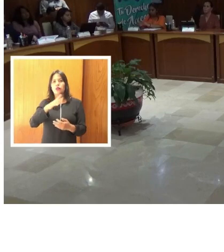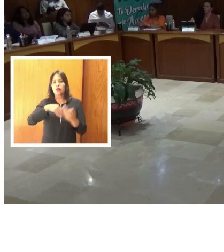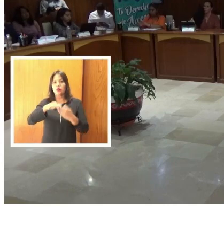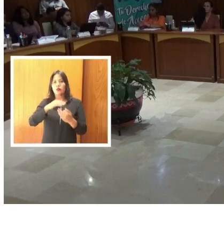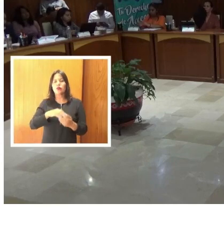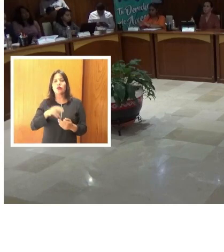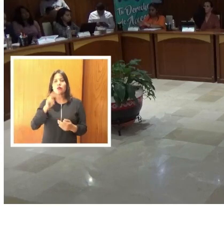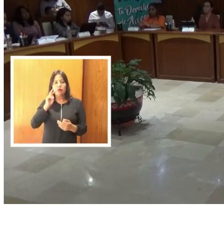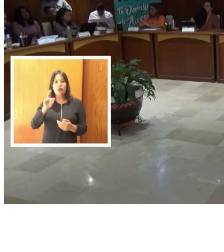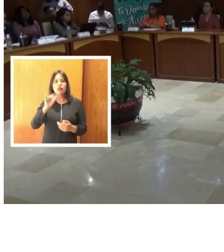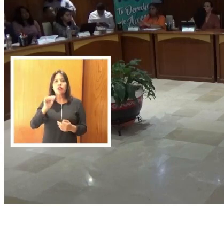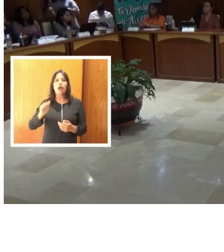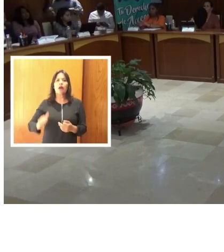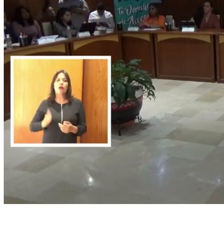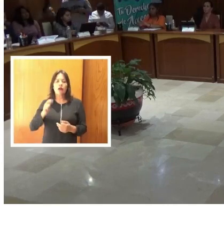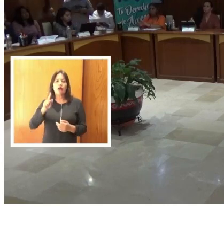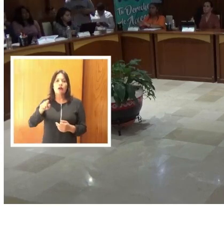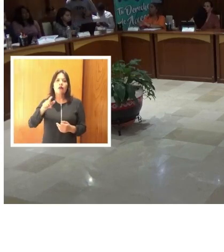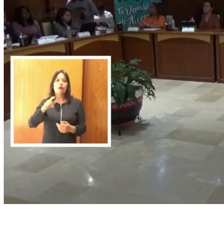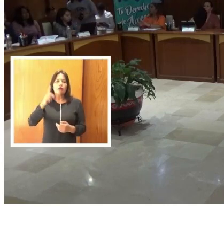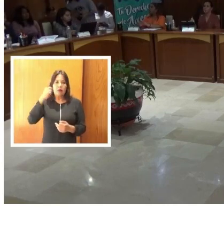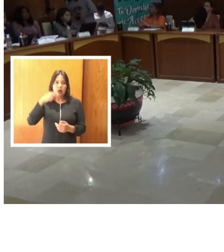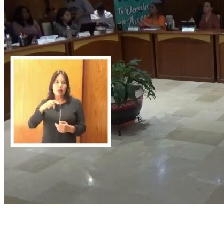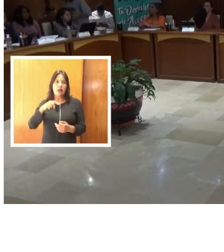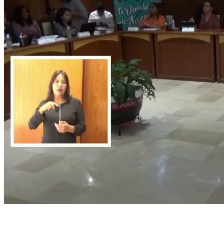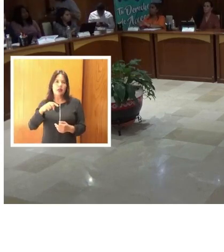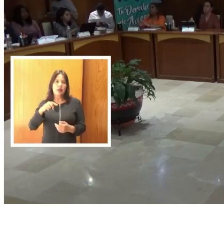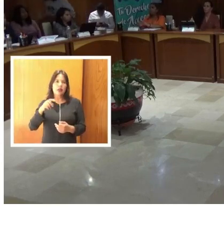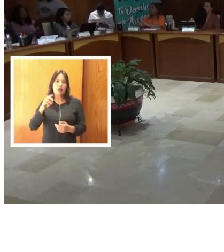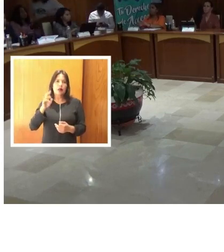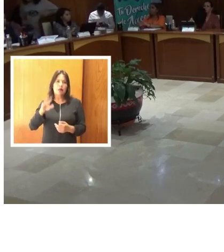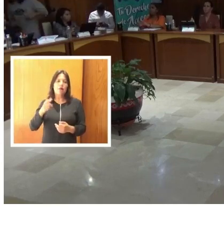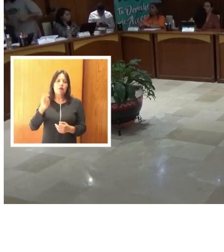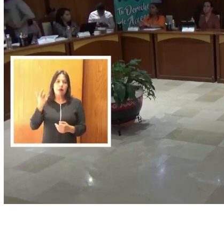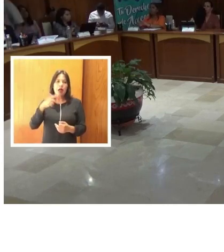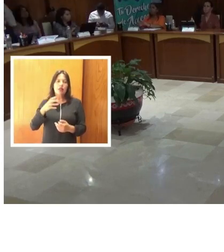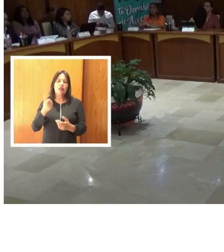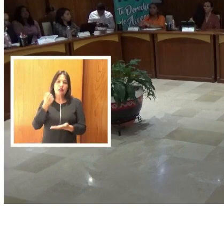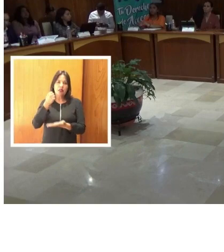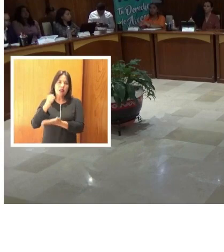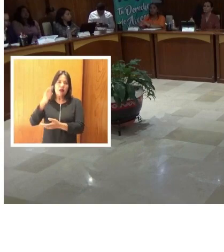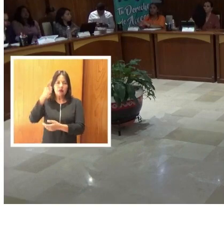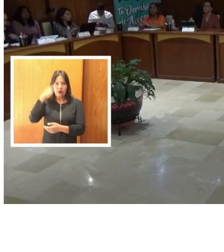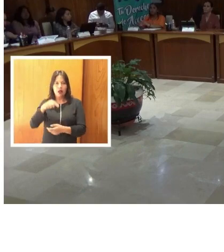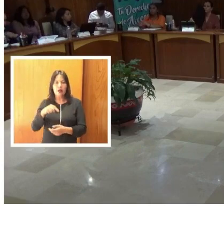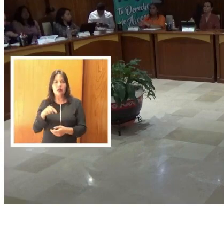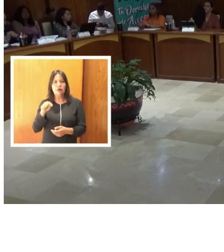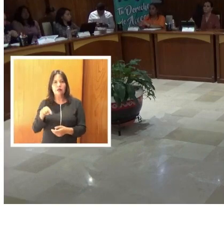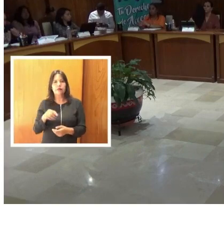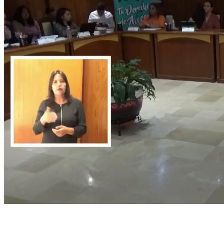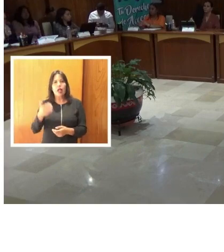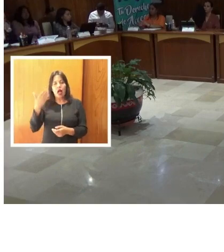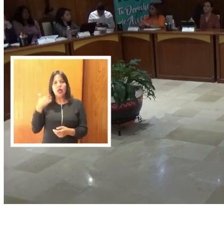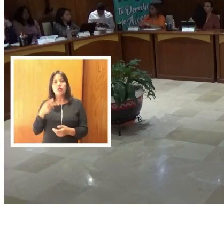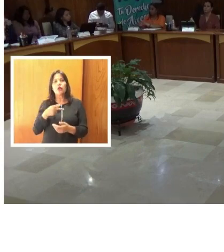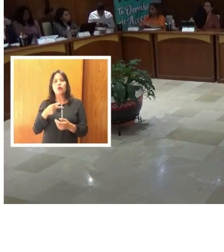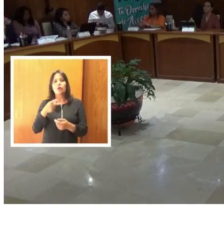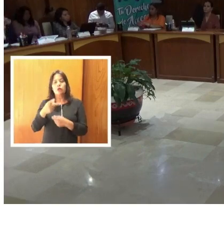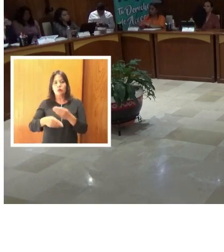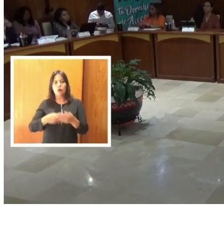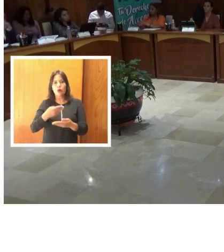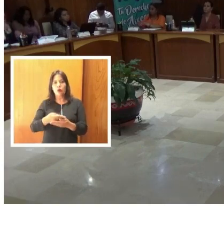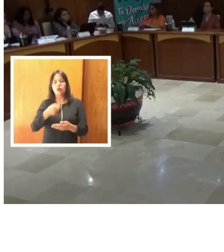la aprobación por parte del Pleno de la acumulación de recursos de revisión. Como la propuesta fue enviada previamente por el secretario